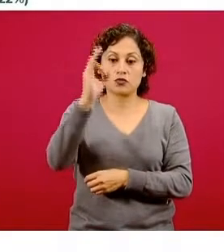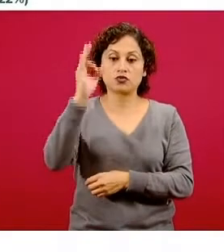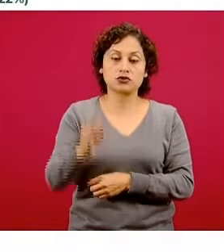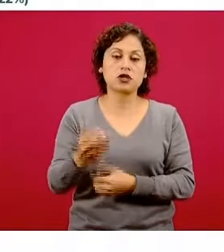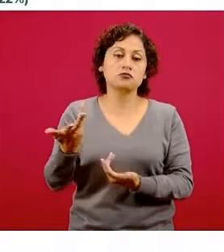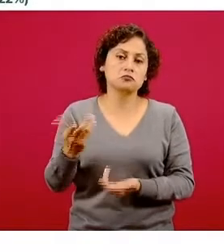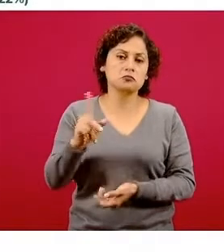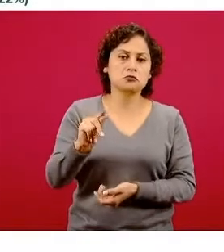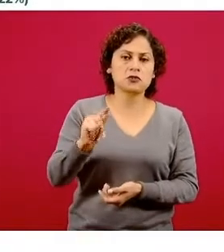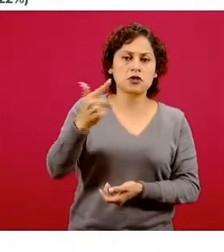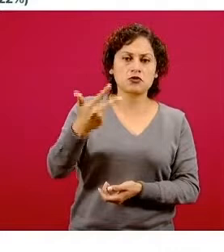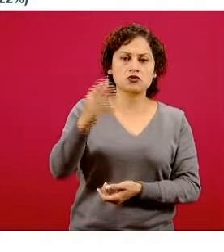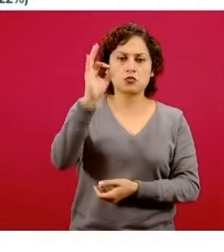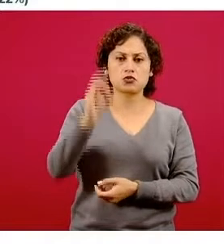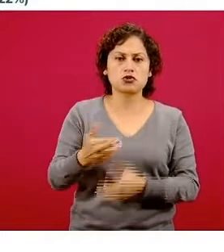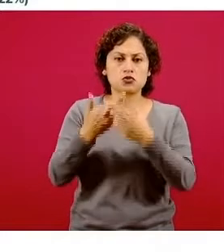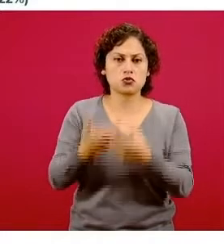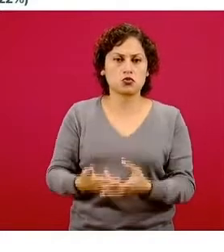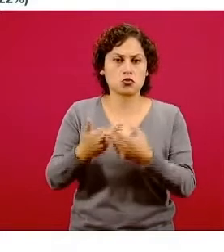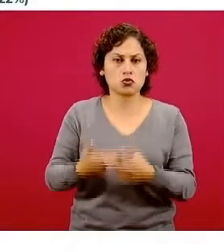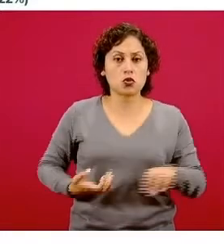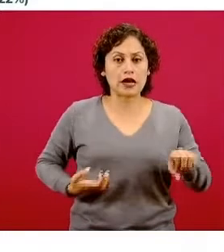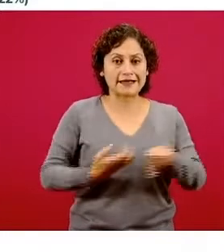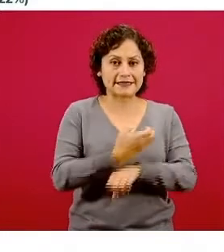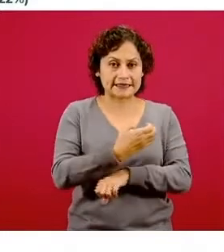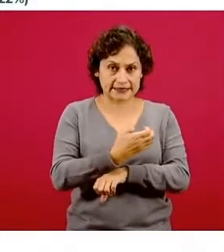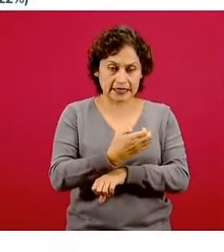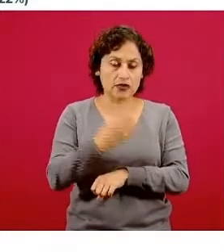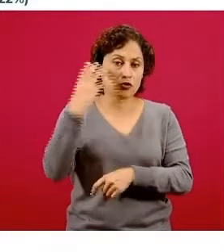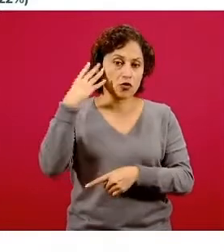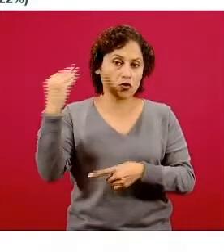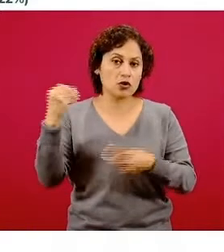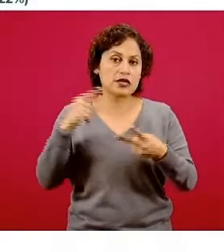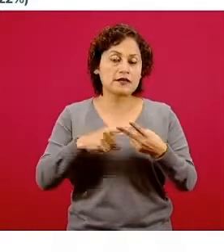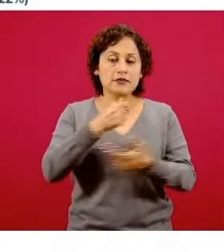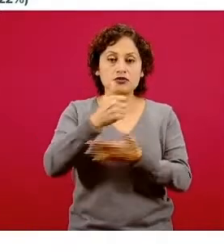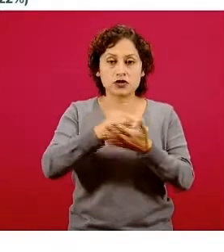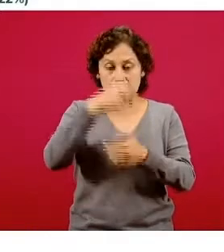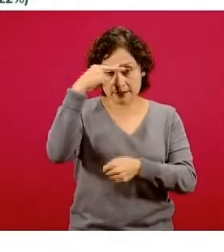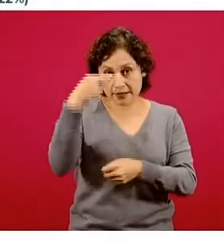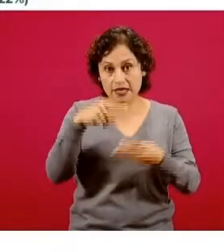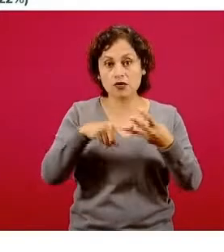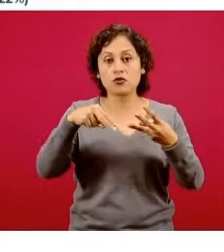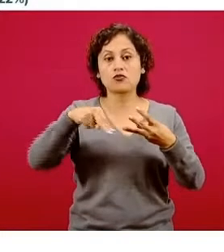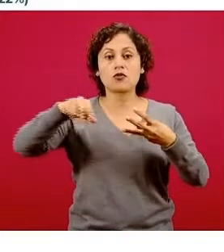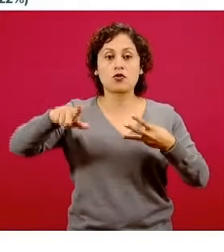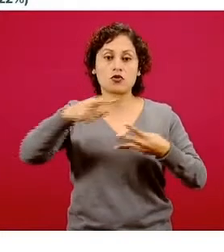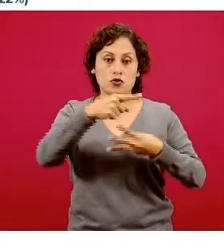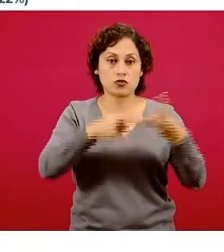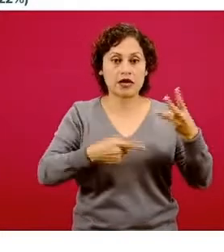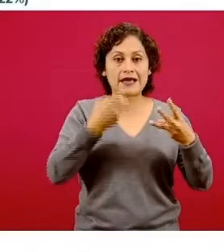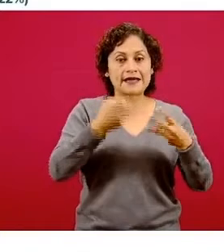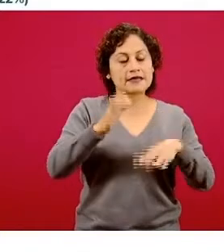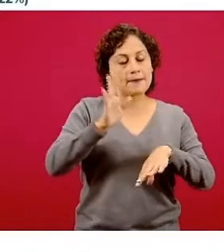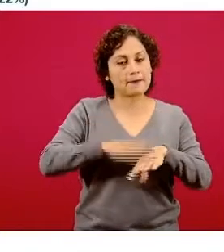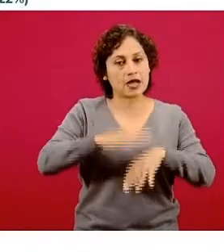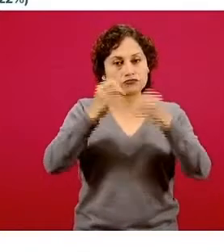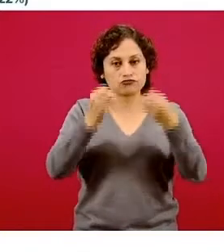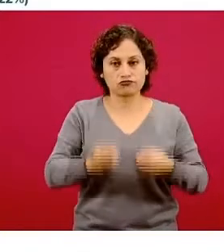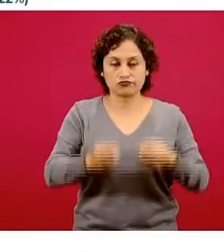disponibilidad. Es Colima, la Ciudad de México y Nuevo León las tres entidades federativas con mayor ocupación